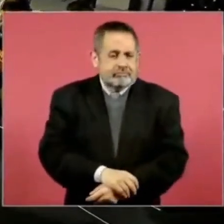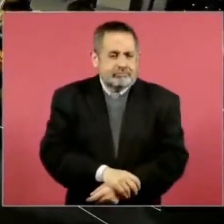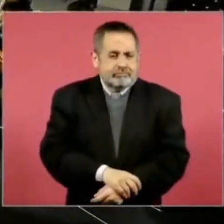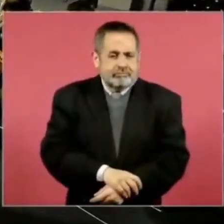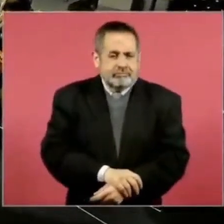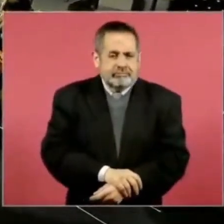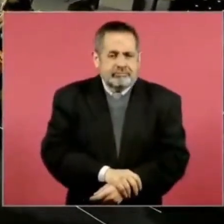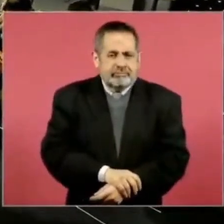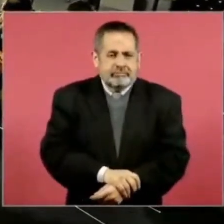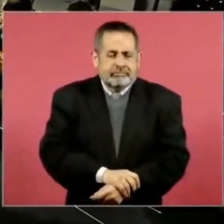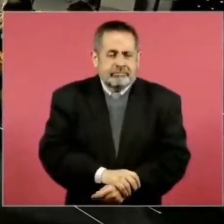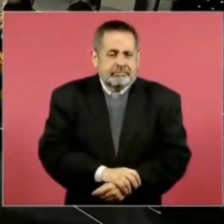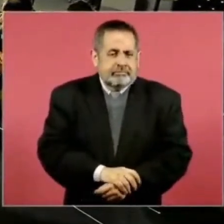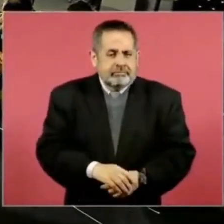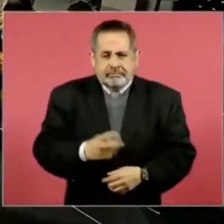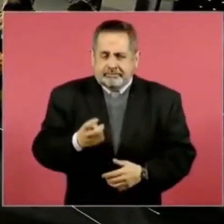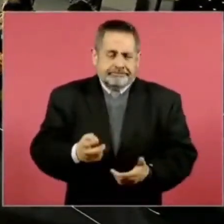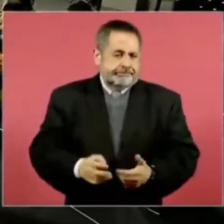Pero esto,